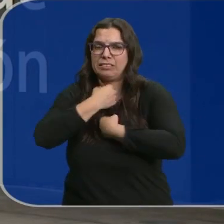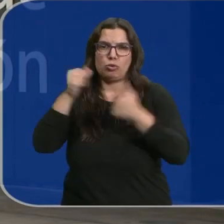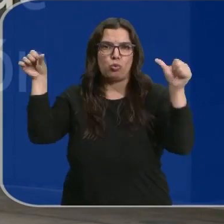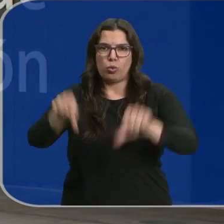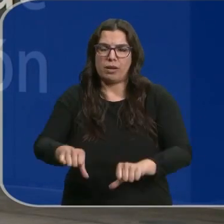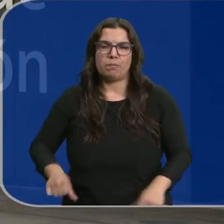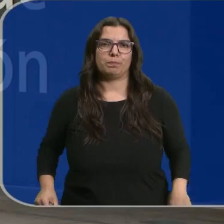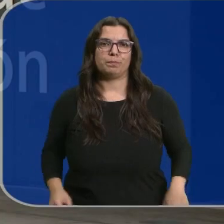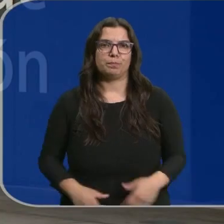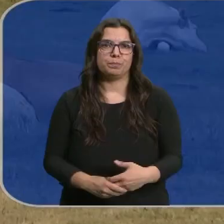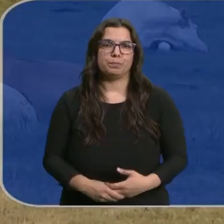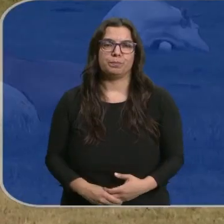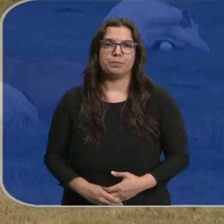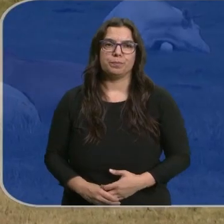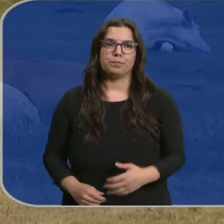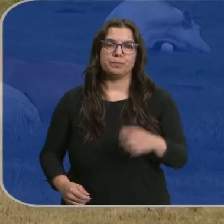la ruina.